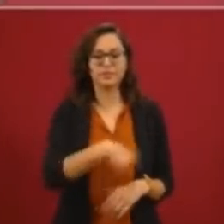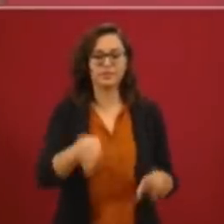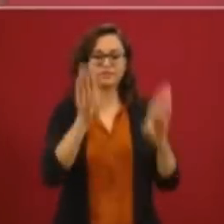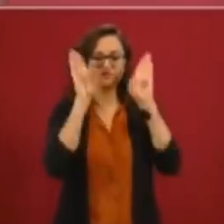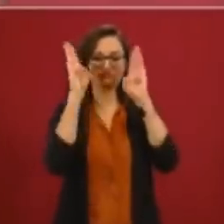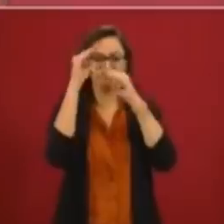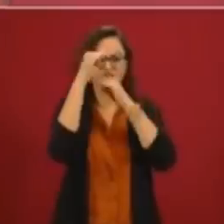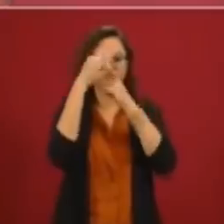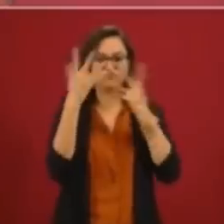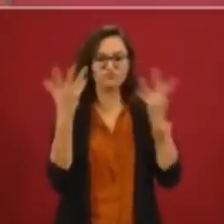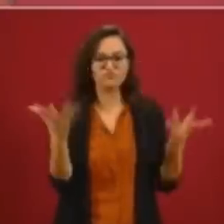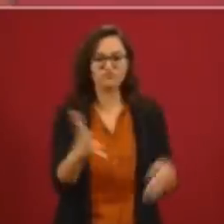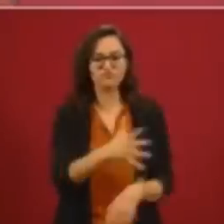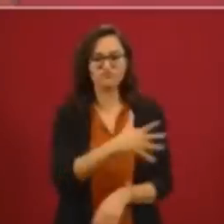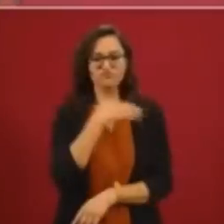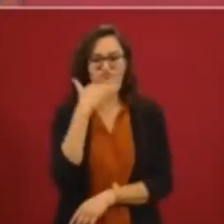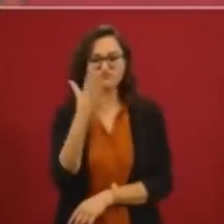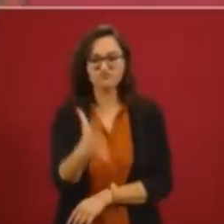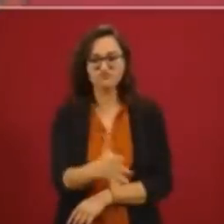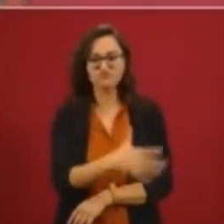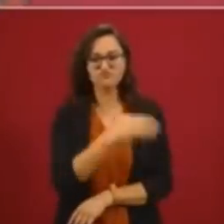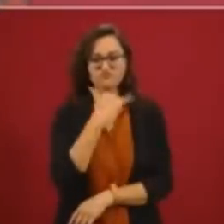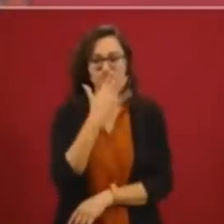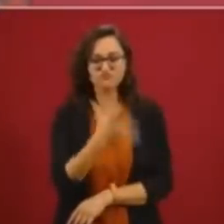conservadores corruptos